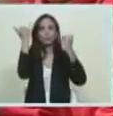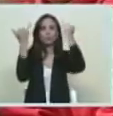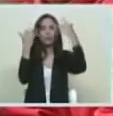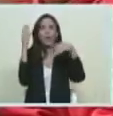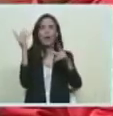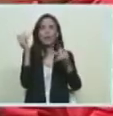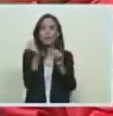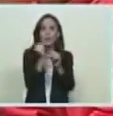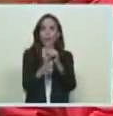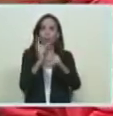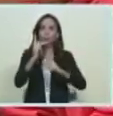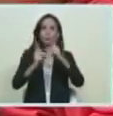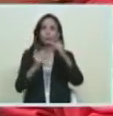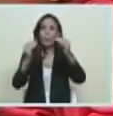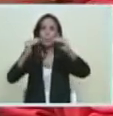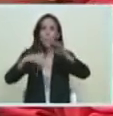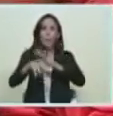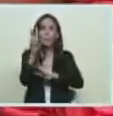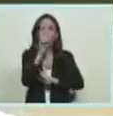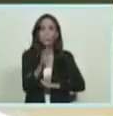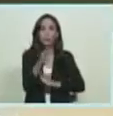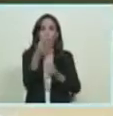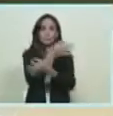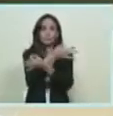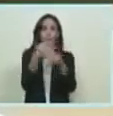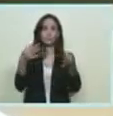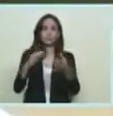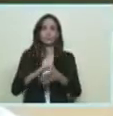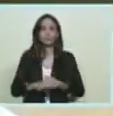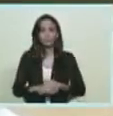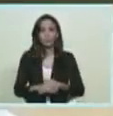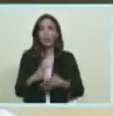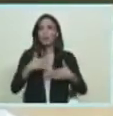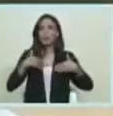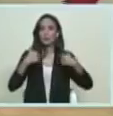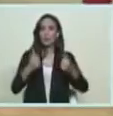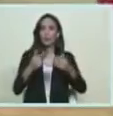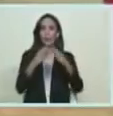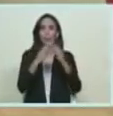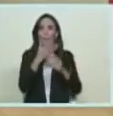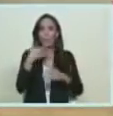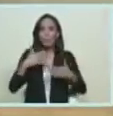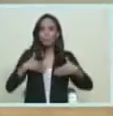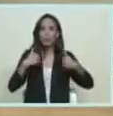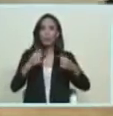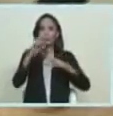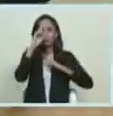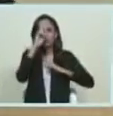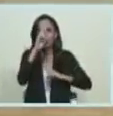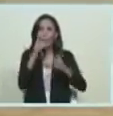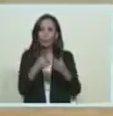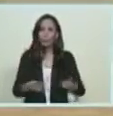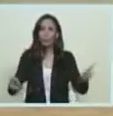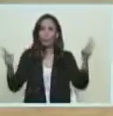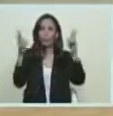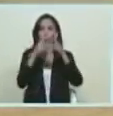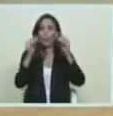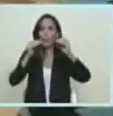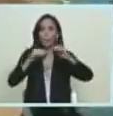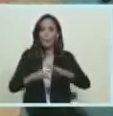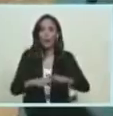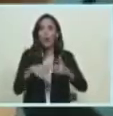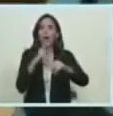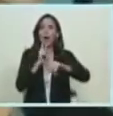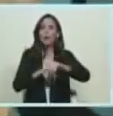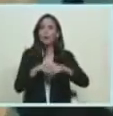trabajo productivo, la cultura de la Venezuela potencia, la cultura de una salud joven, la cultura de la tolerancia y del respeto, presidente. Es